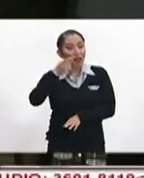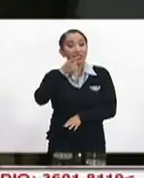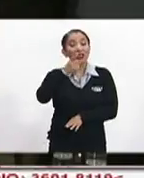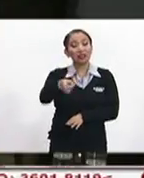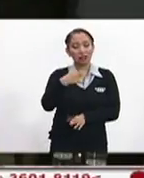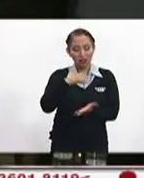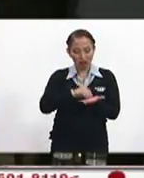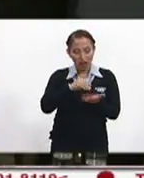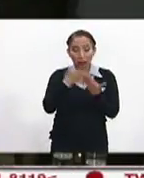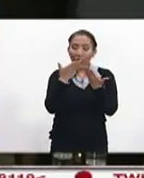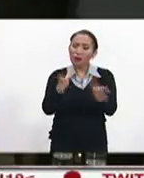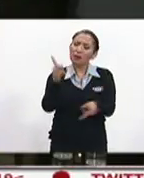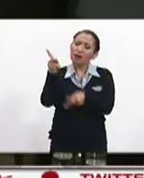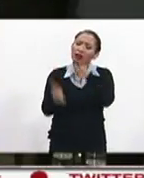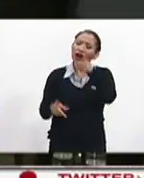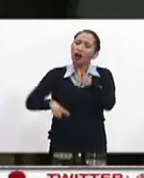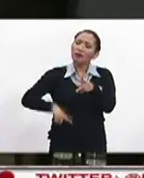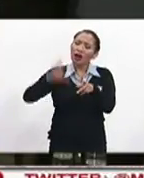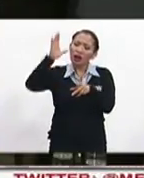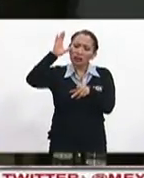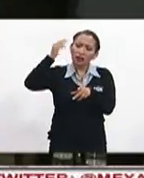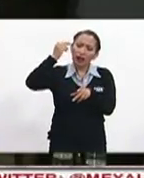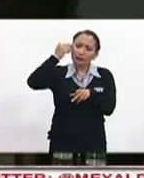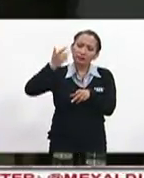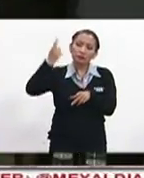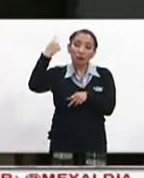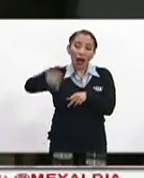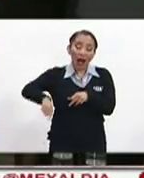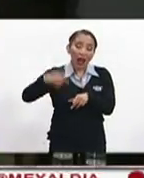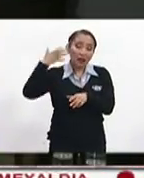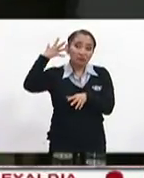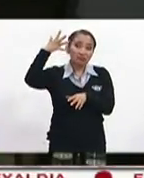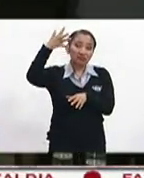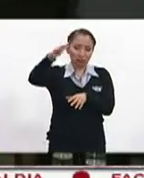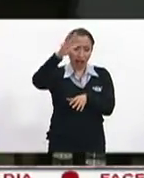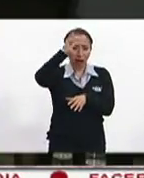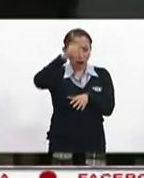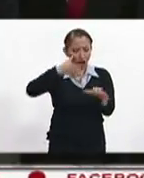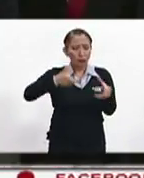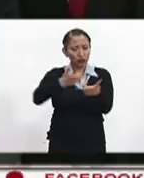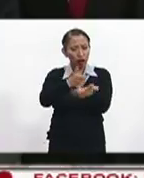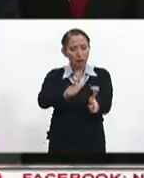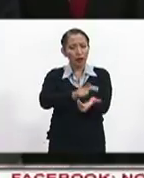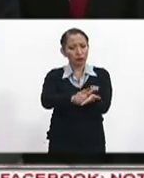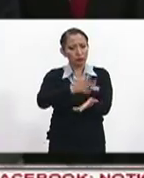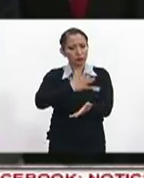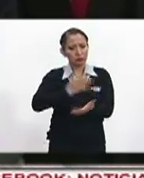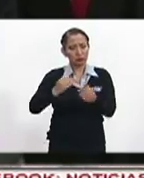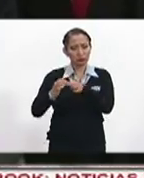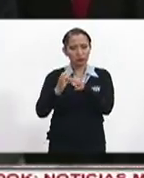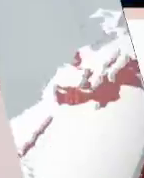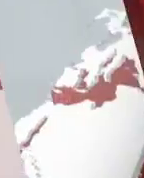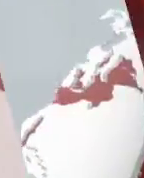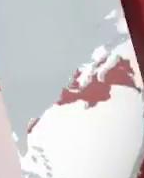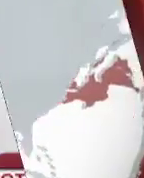que aún está abierto al diálogo con el gobierno de China para llegar a un comercio libre, justo y recíproco.